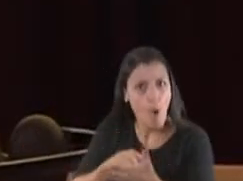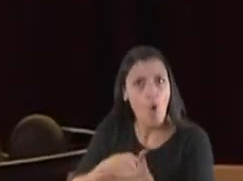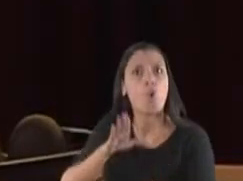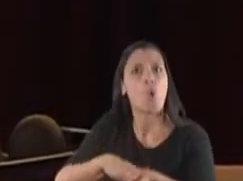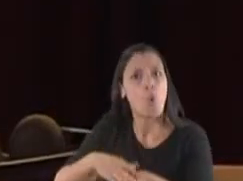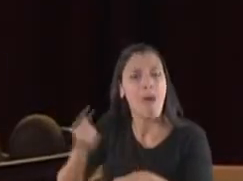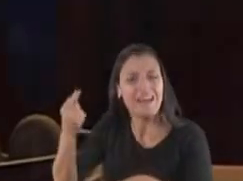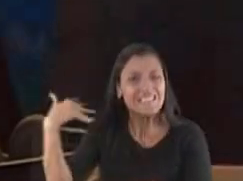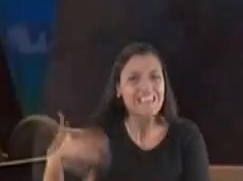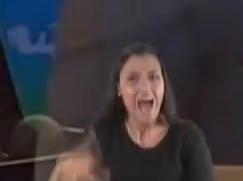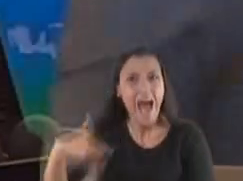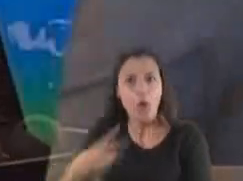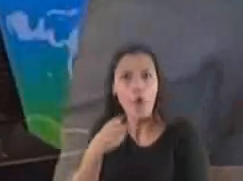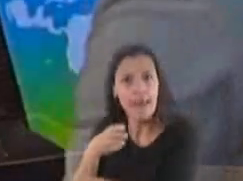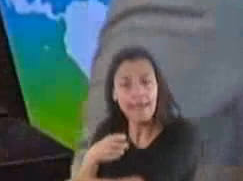Ahora,